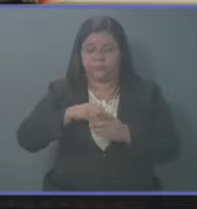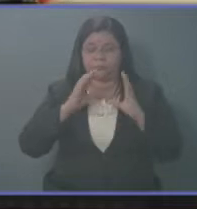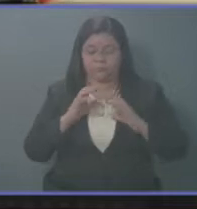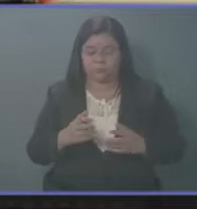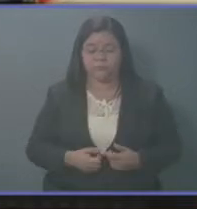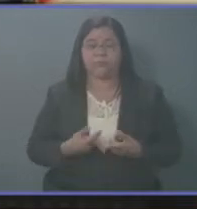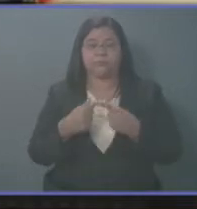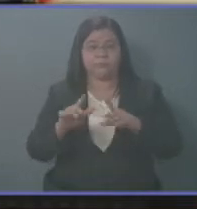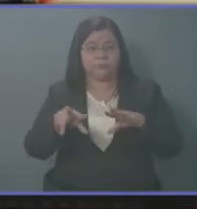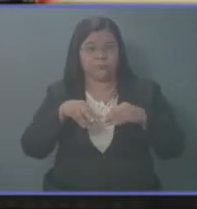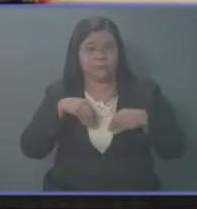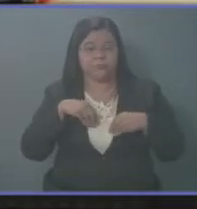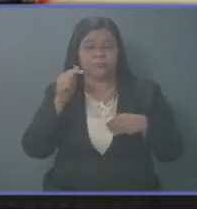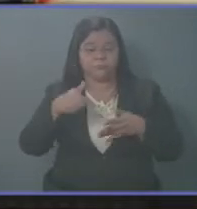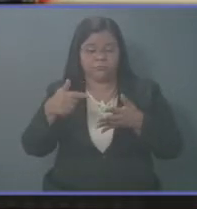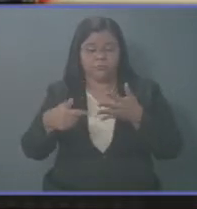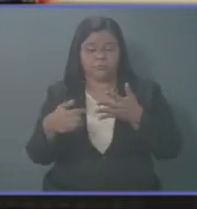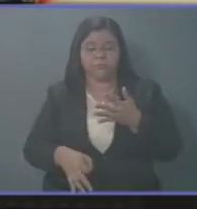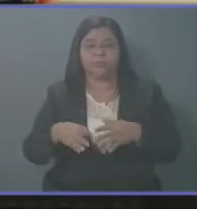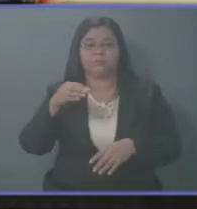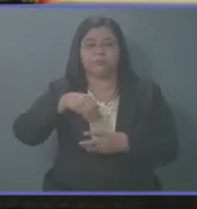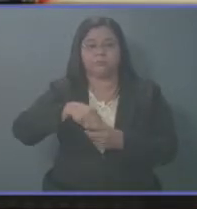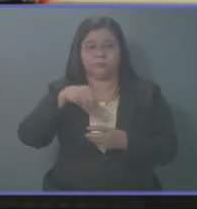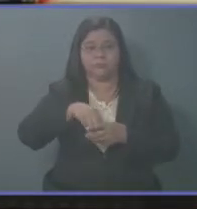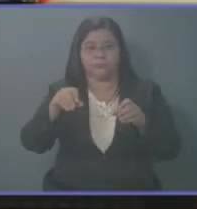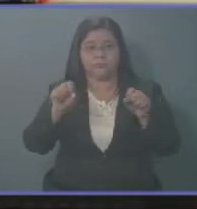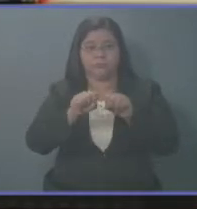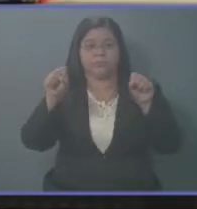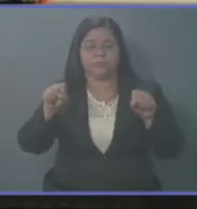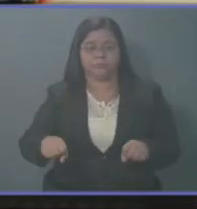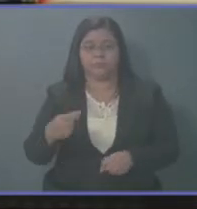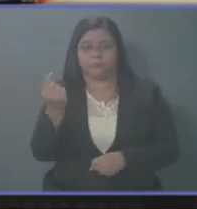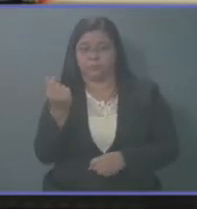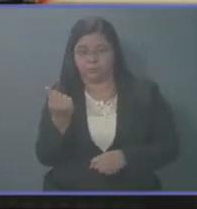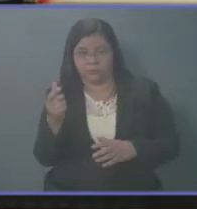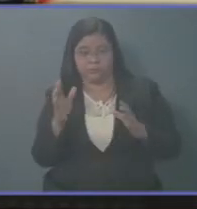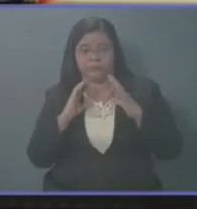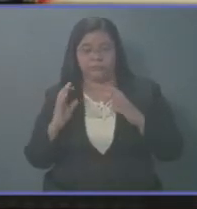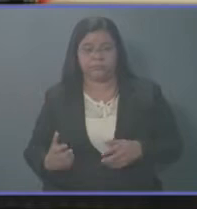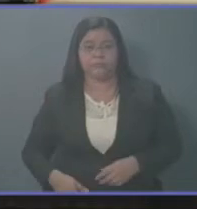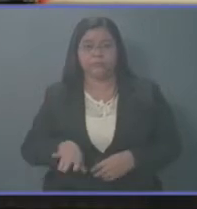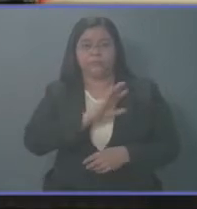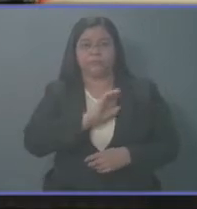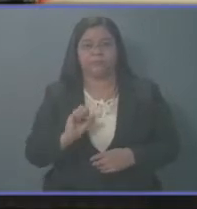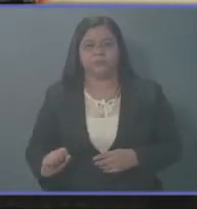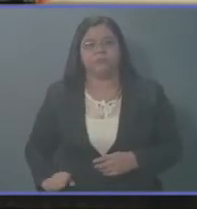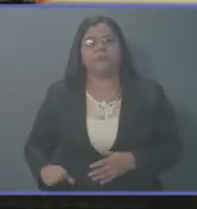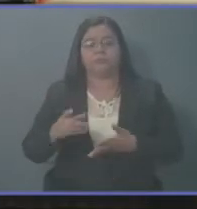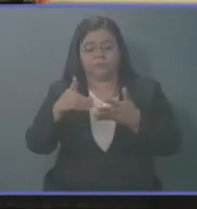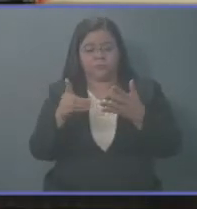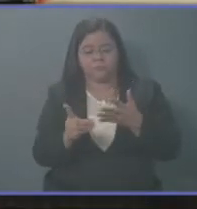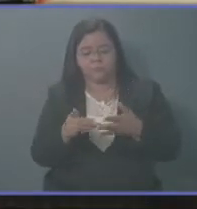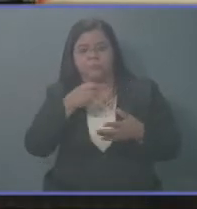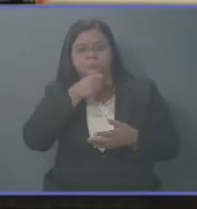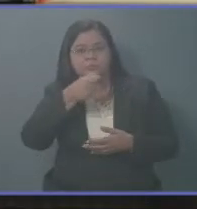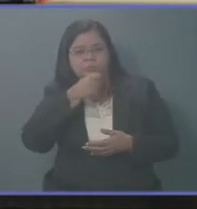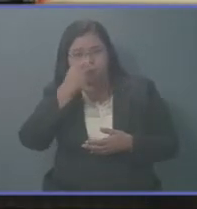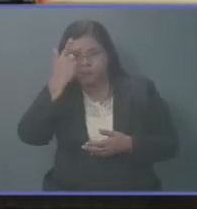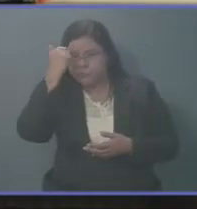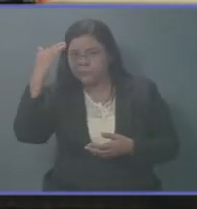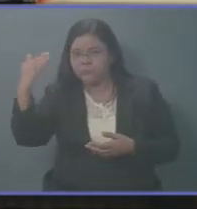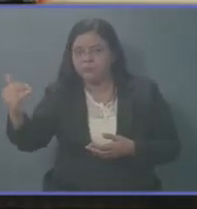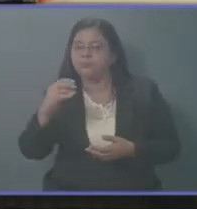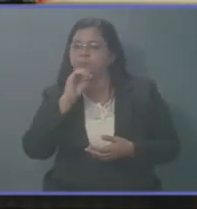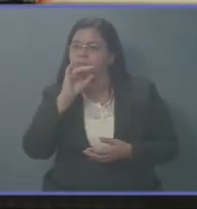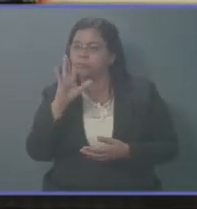violentando de tal forma la ley de bancos y la estabilidad del sistema financiero en El Salvador. El decreto en análisis impone políticas crediticias al